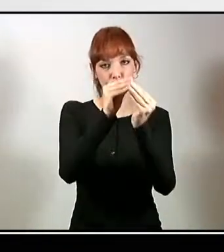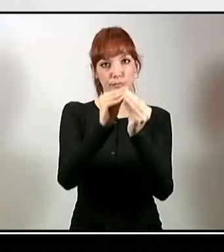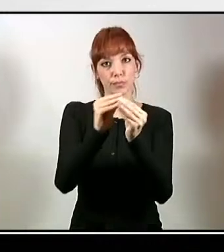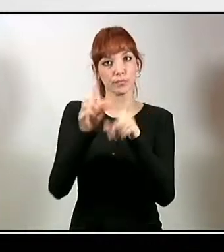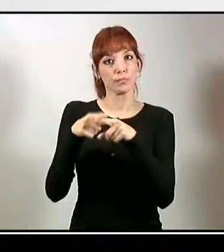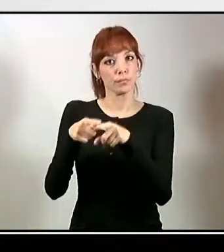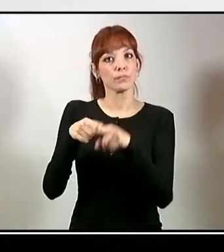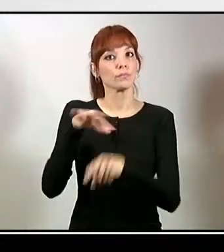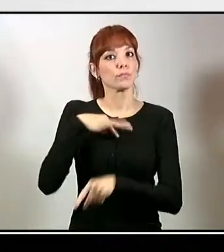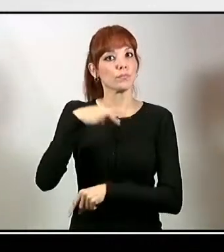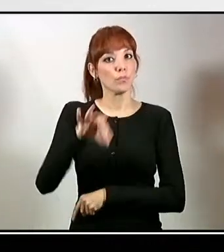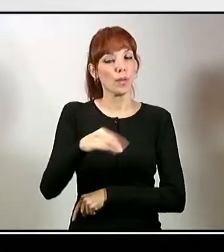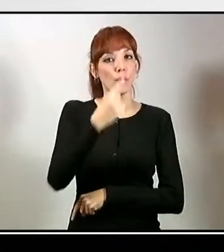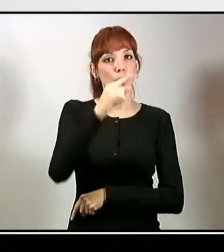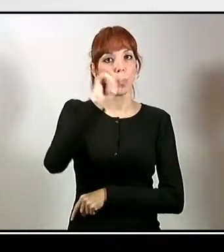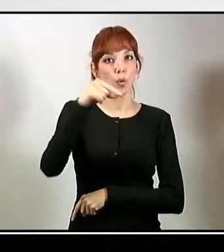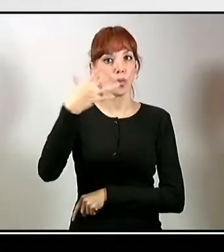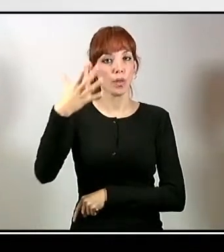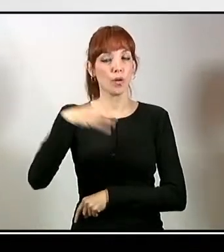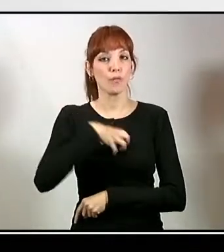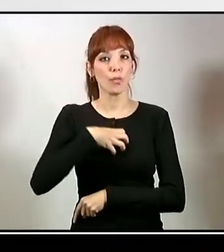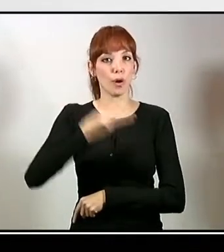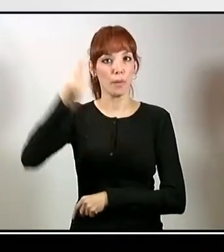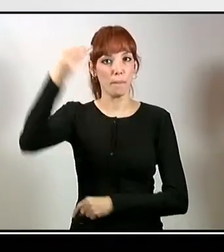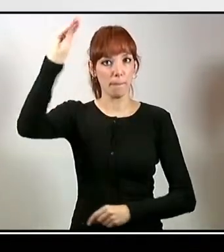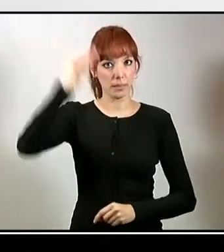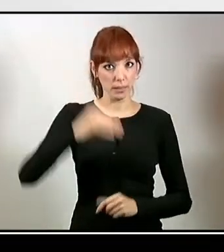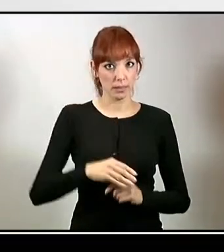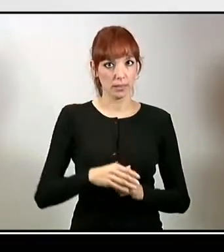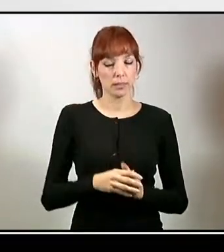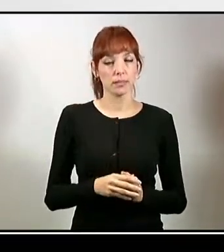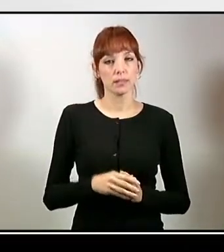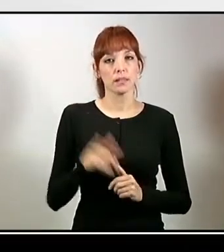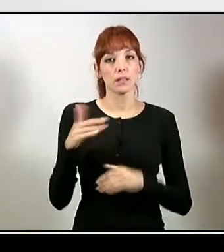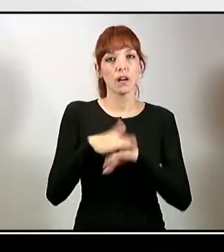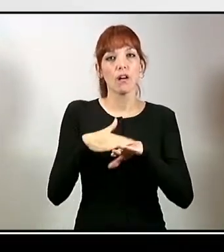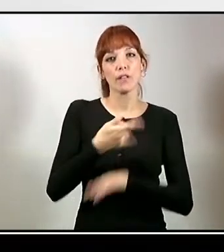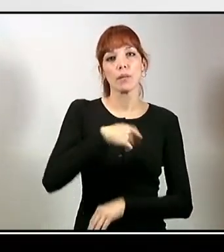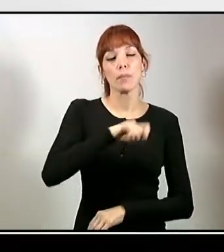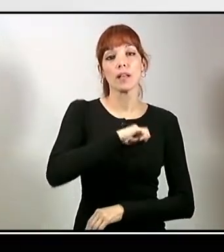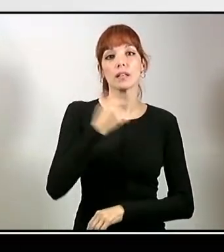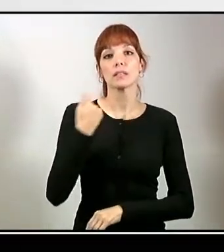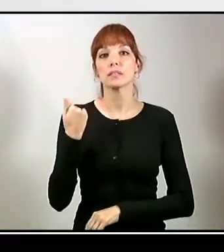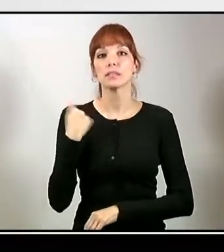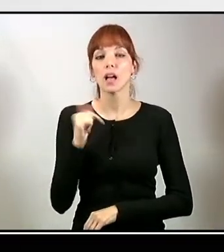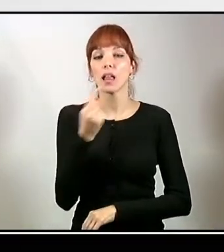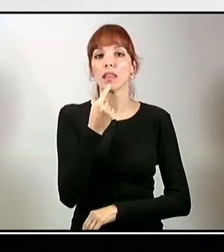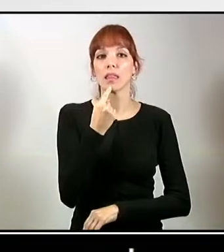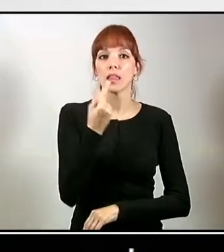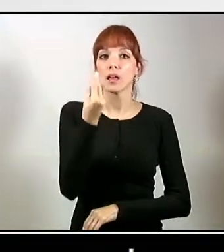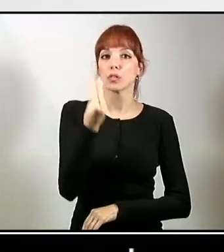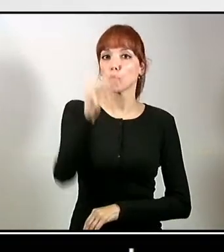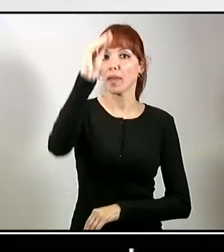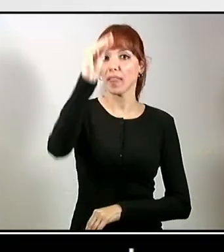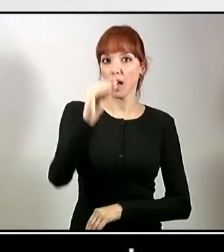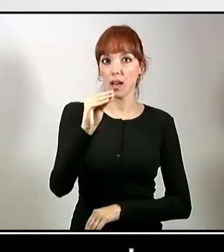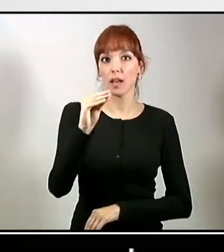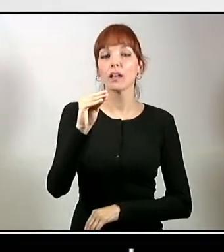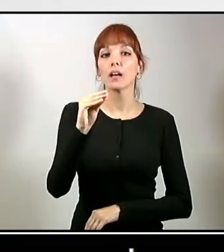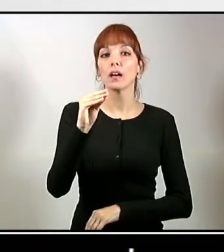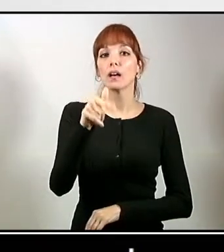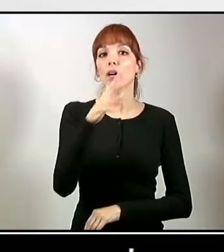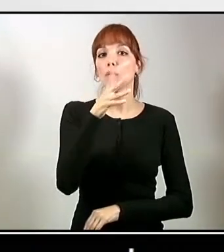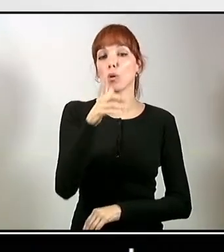del 1,5% a los empleados públicos. El Gobierno de España había planteado esta subida adicional motivada por